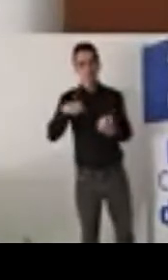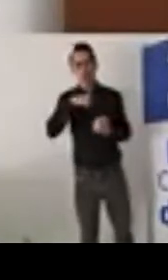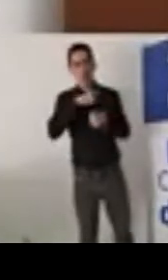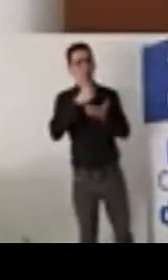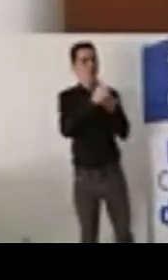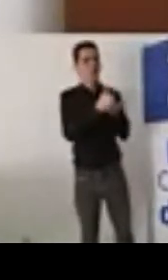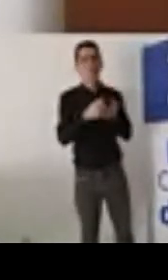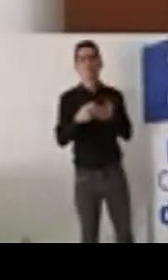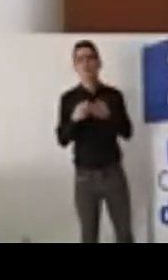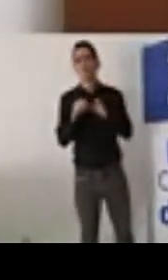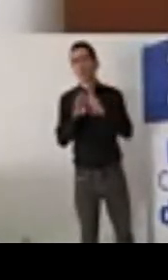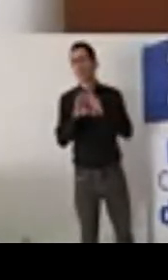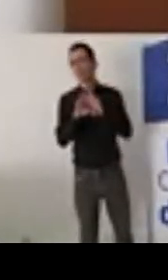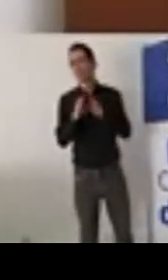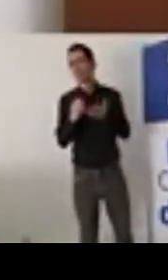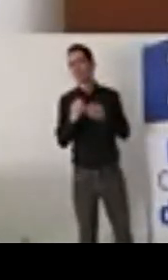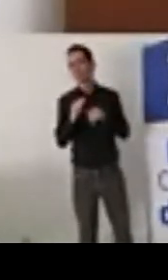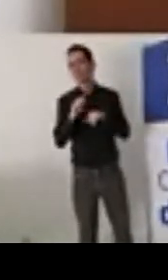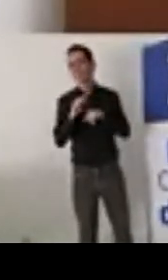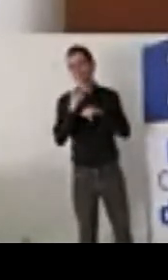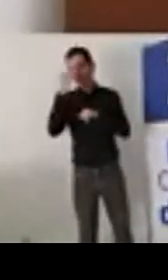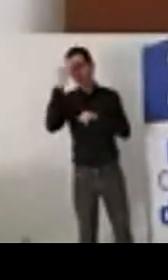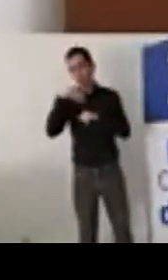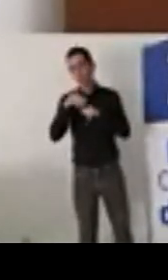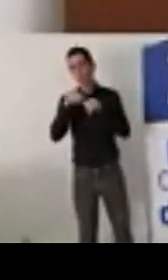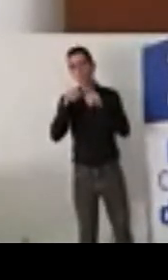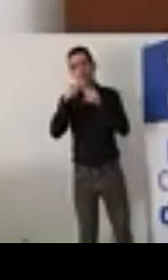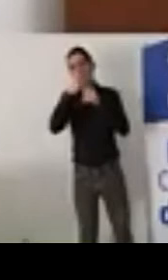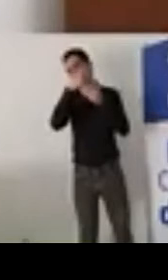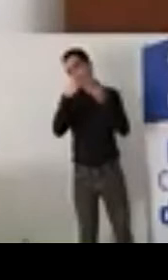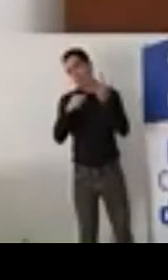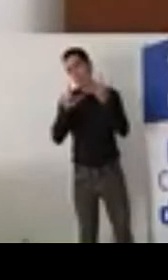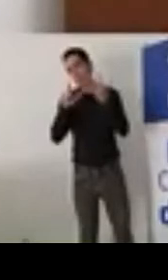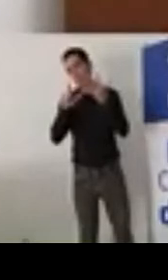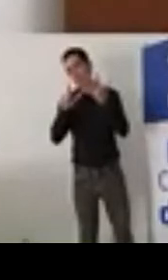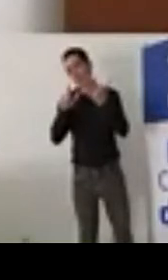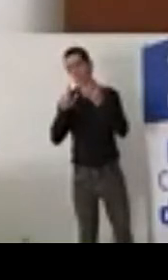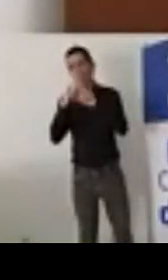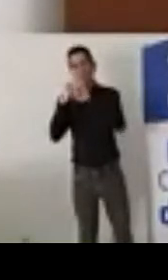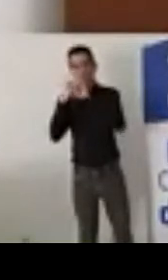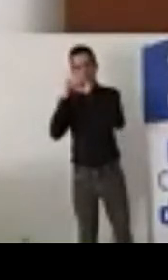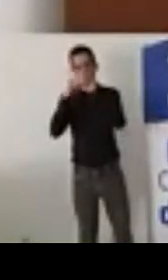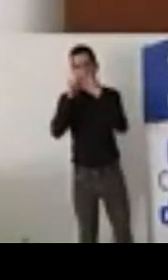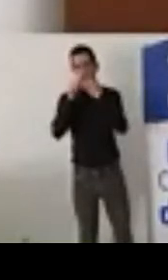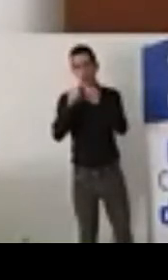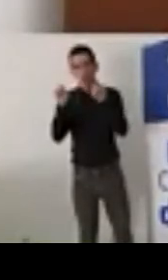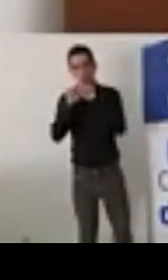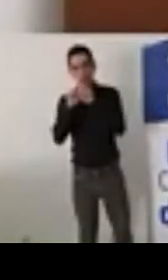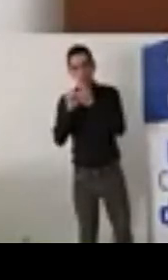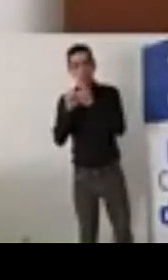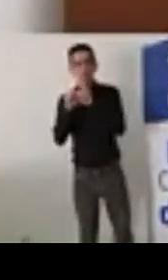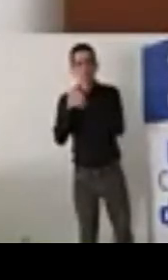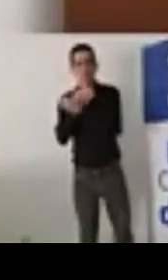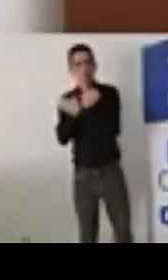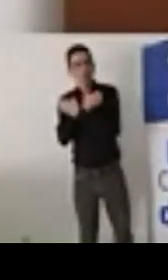gobiernos locales, gobiernos federales, empresas privadas, academia, pero también la sociedad civil. ¿Cómo podemos también dar esa